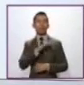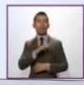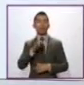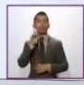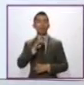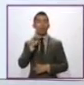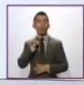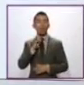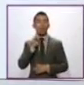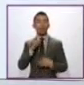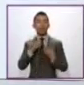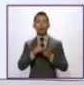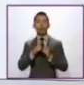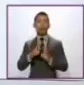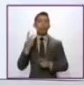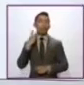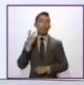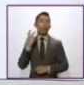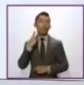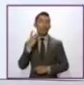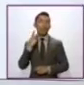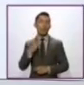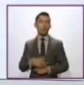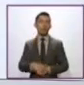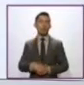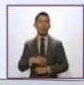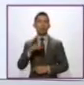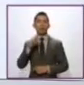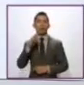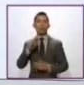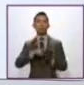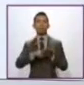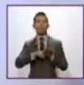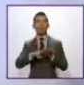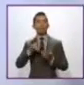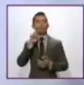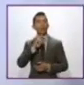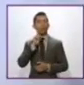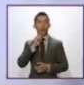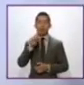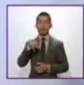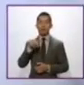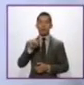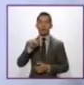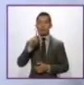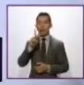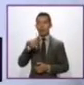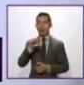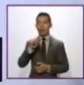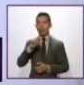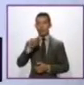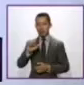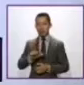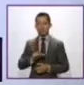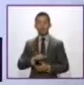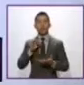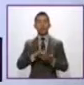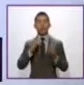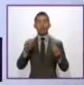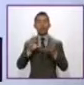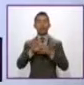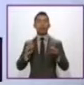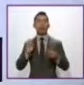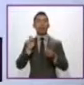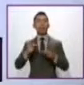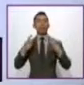candidata del Partido Verde Ecologista, Katia Reséndiz Jaime. Adelante, candidata. Muchísimas gracias. Decirles que a